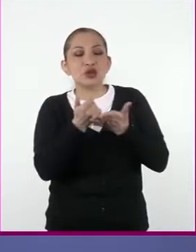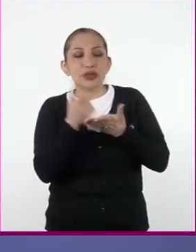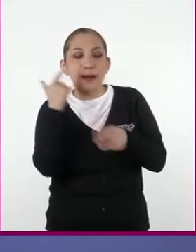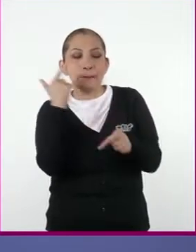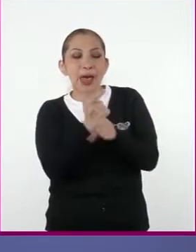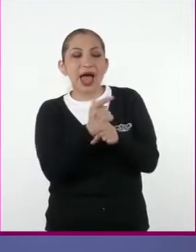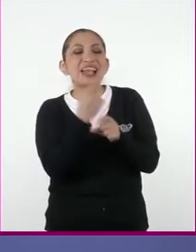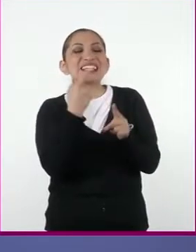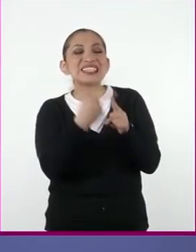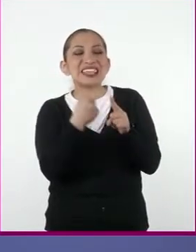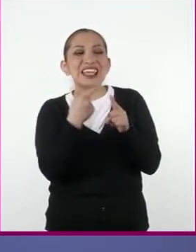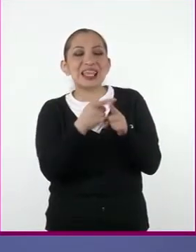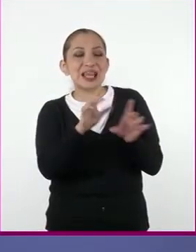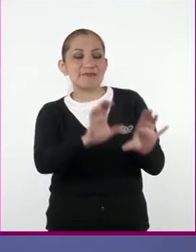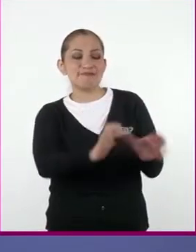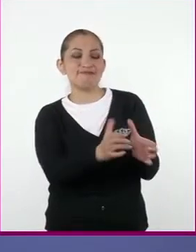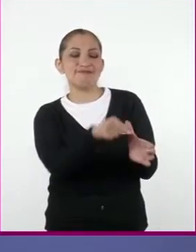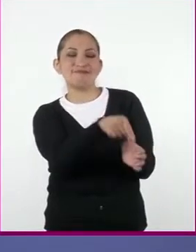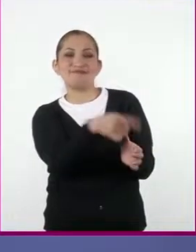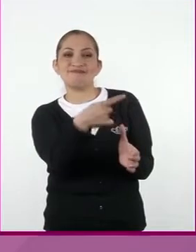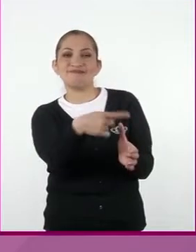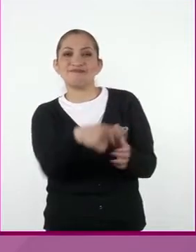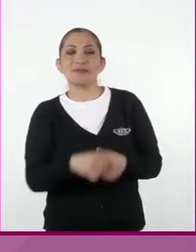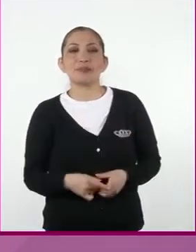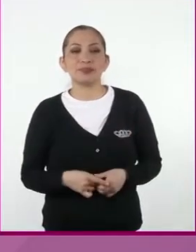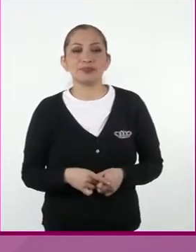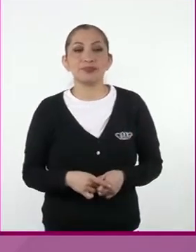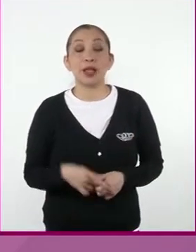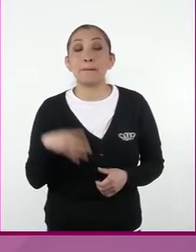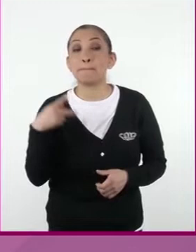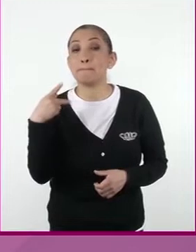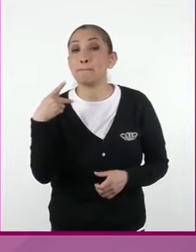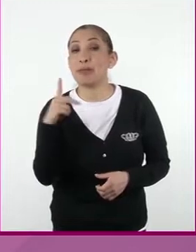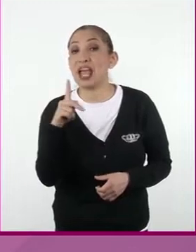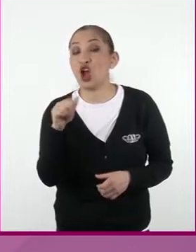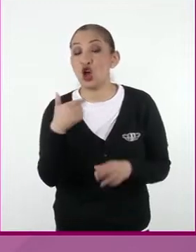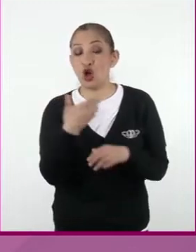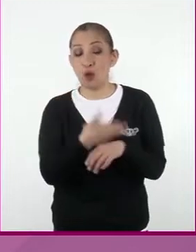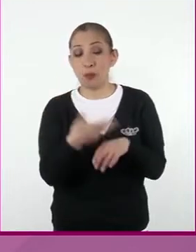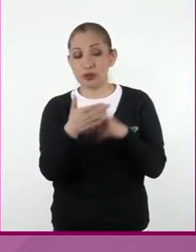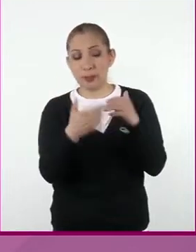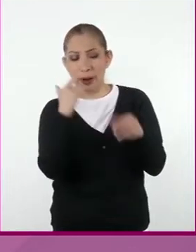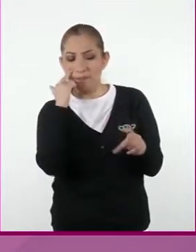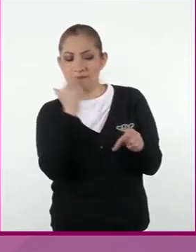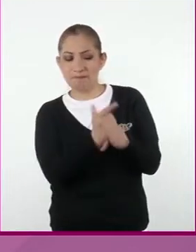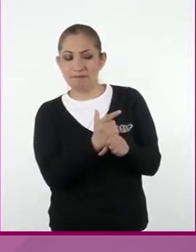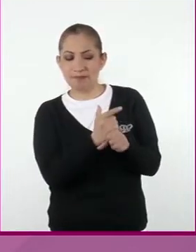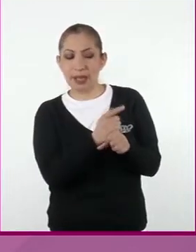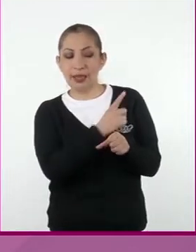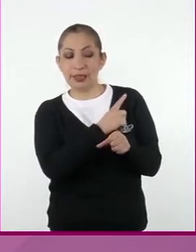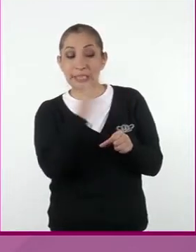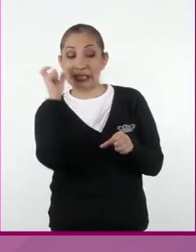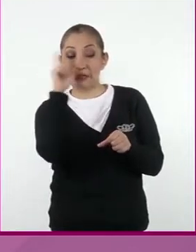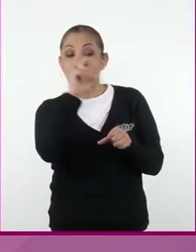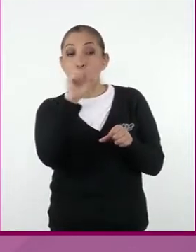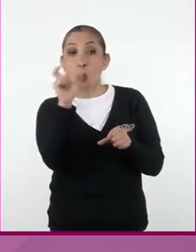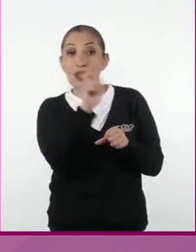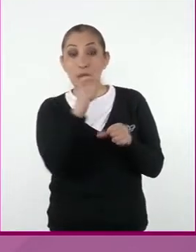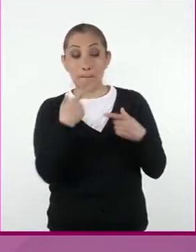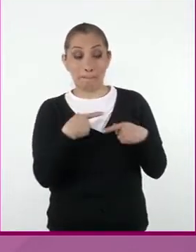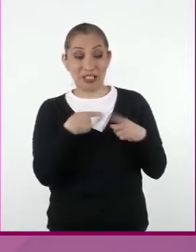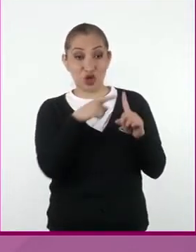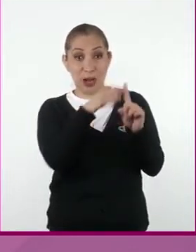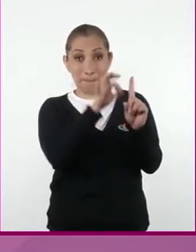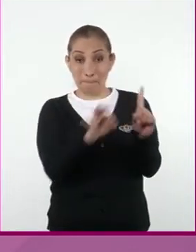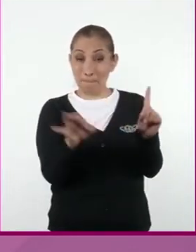a identificar a qué tipo de personaje representa. Sin embargo, el proceso para identificarlos se dificulta cuando el